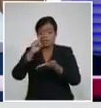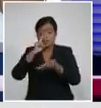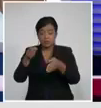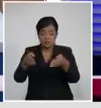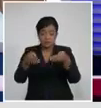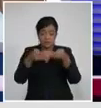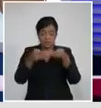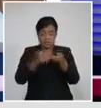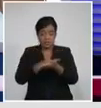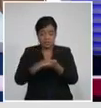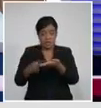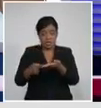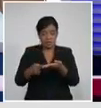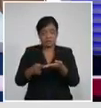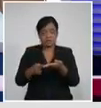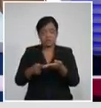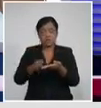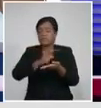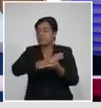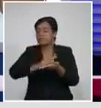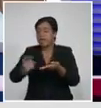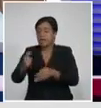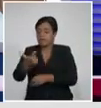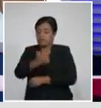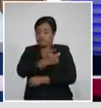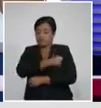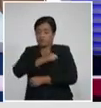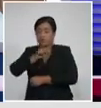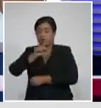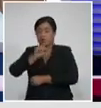de concluir, ya se han vacunado